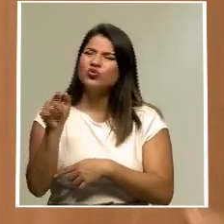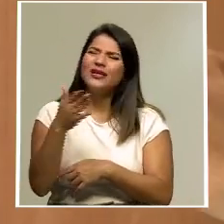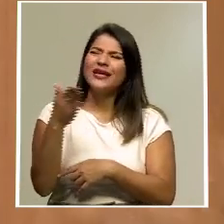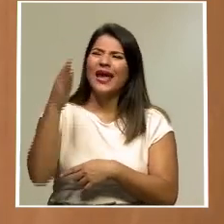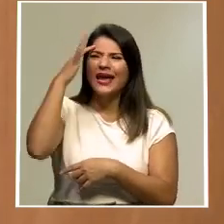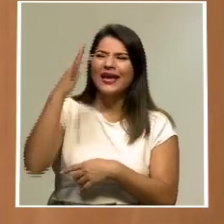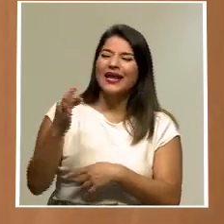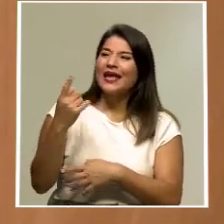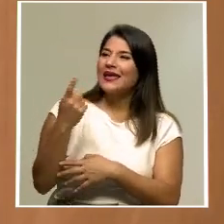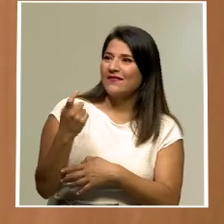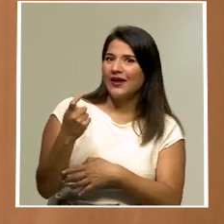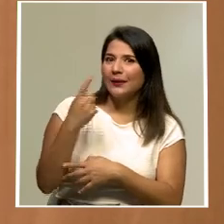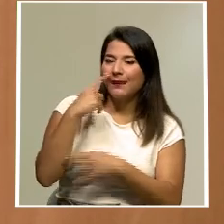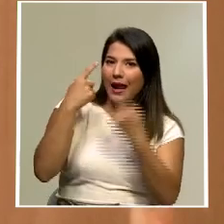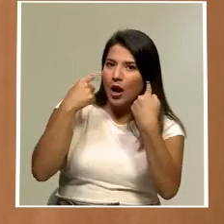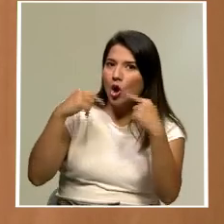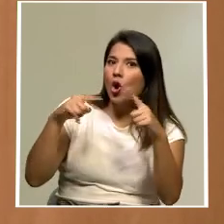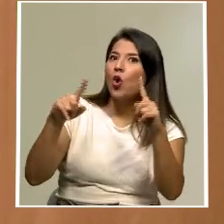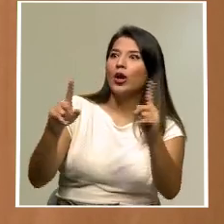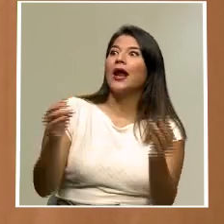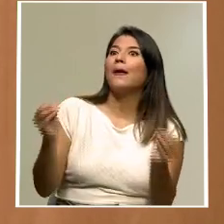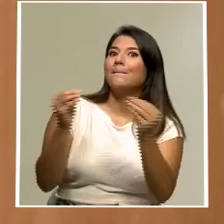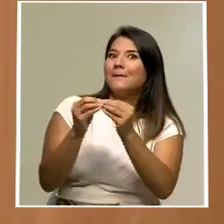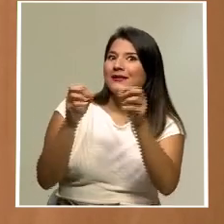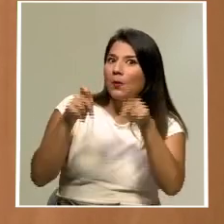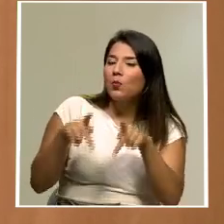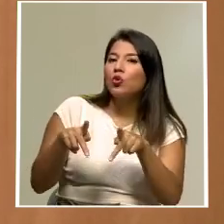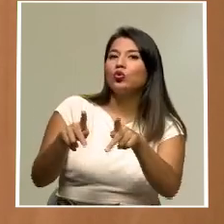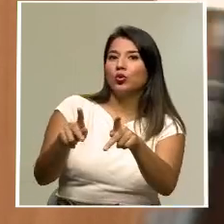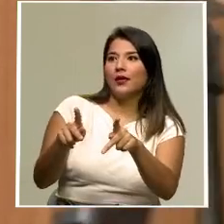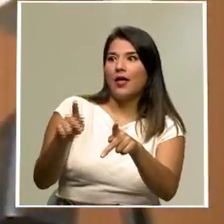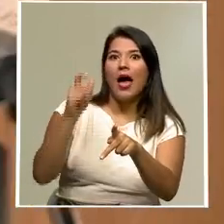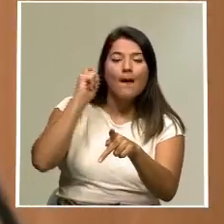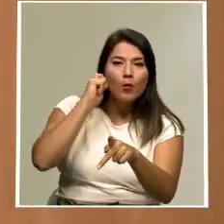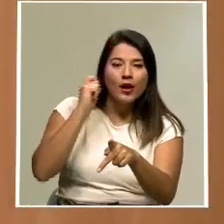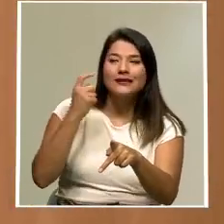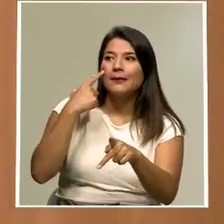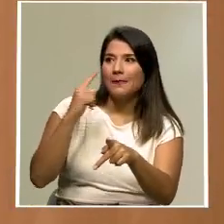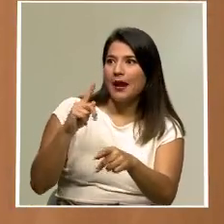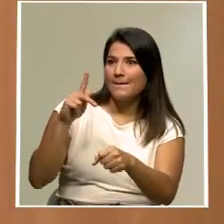hacer para abrir ese espacio a más mujeres y para cerrar brechas cada vez más?